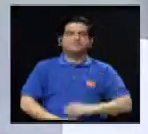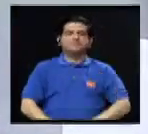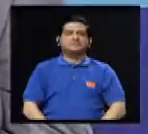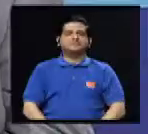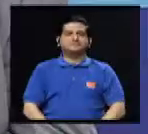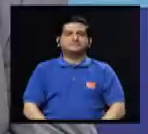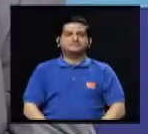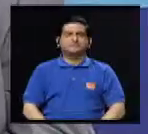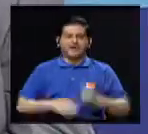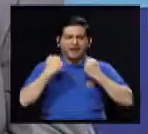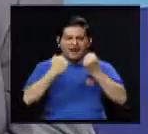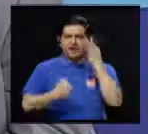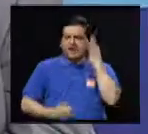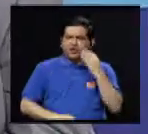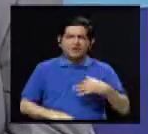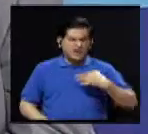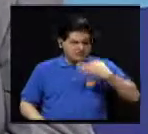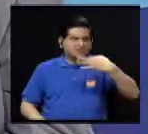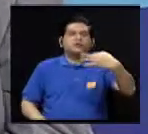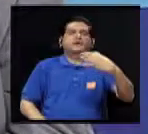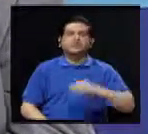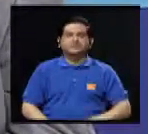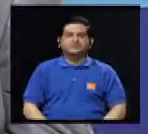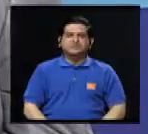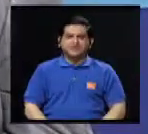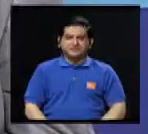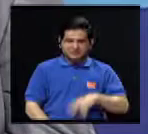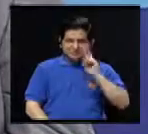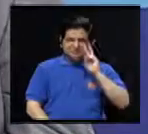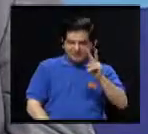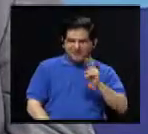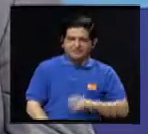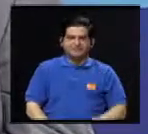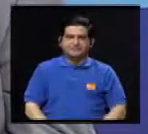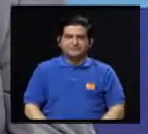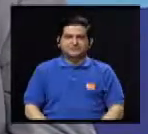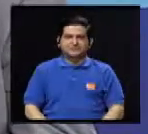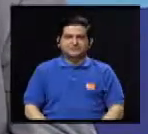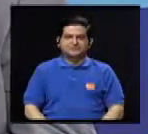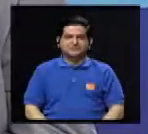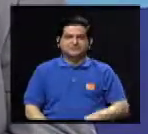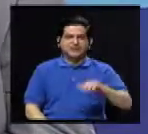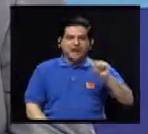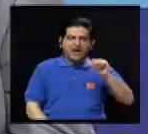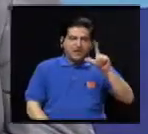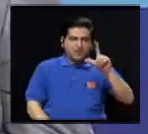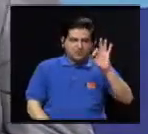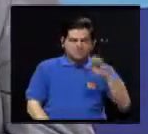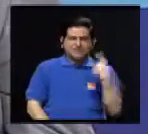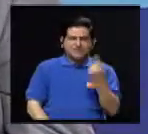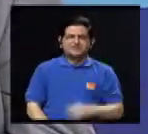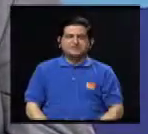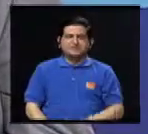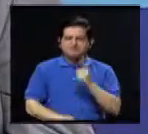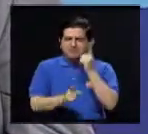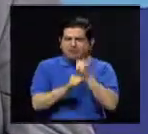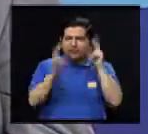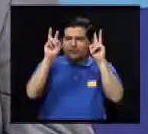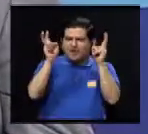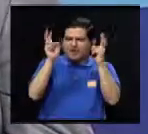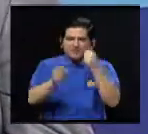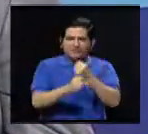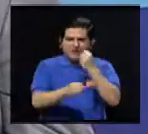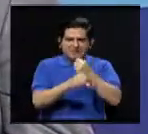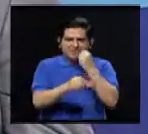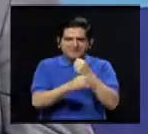Sí. Heroínas cotidianas. Así es. Vamos a verlas, vamos a ver. Ana Lucía siempre acierta con los títulos de sus